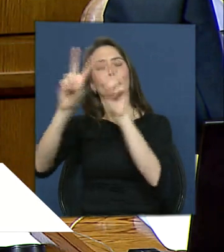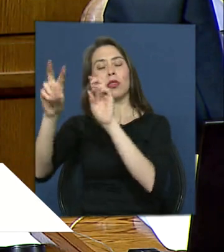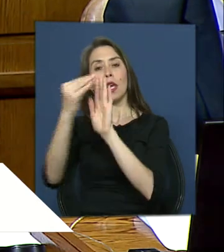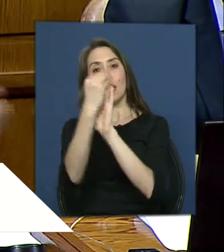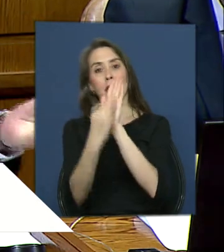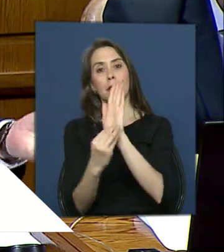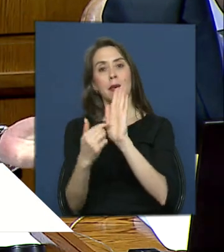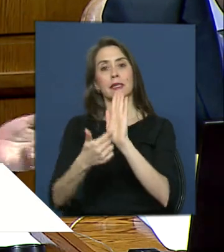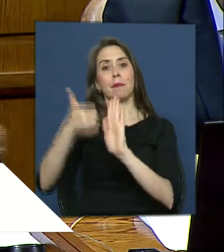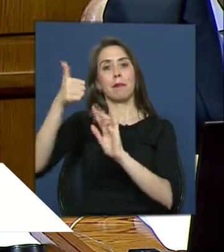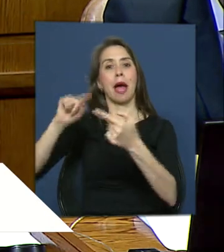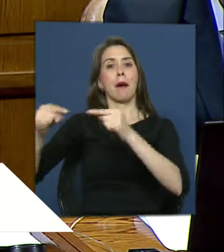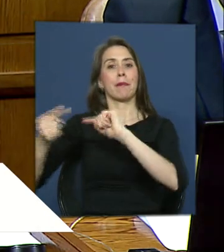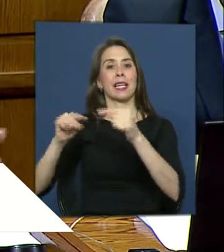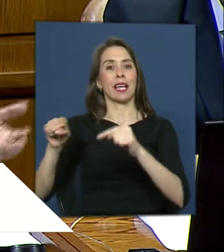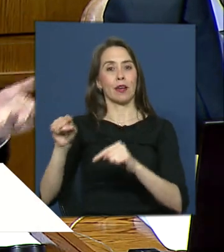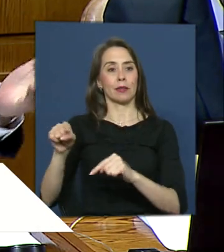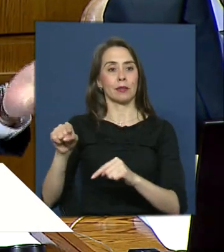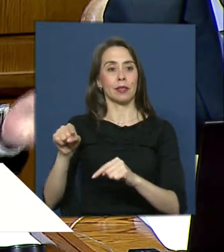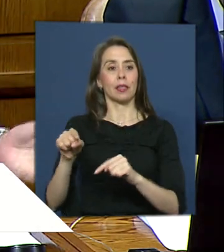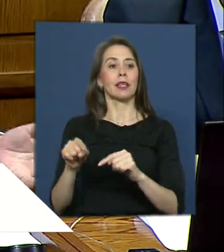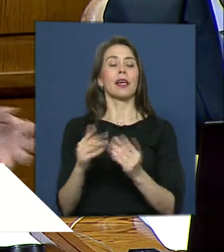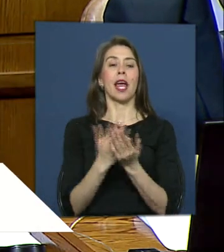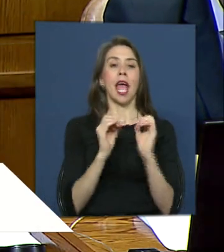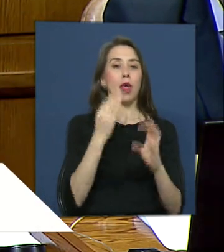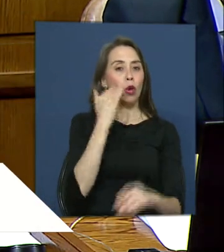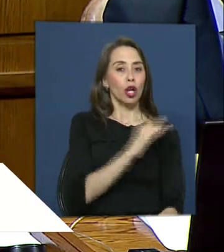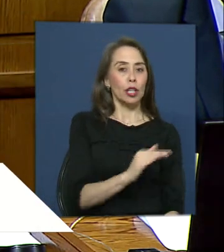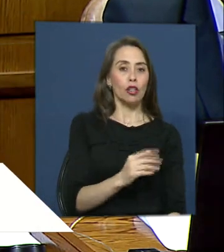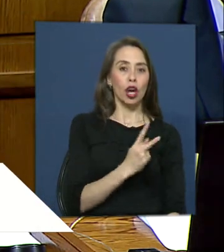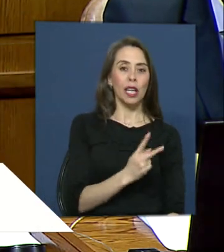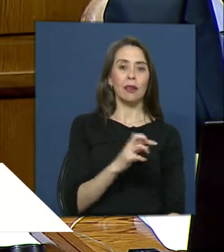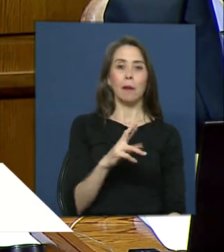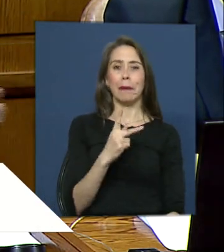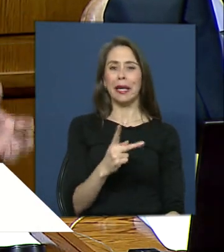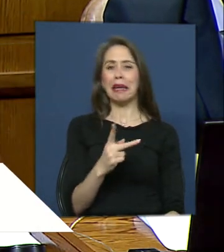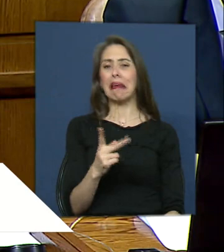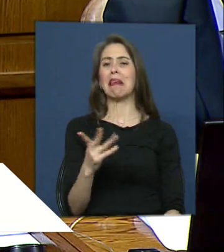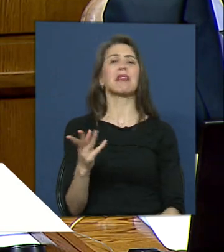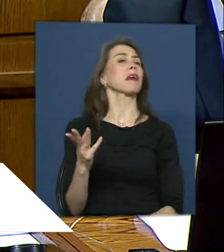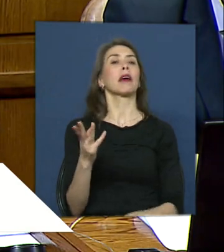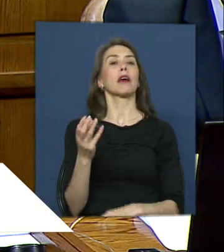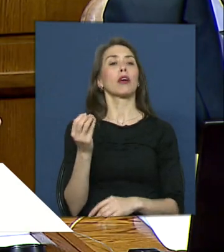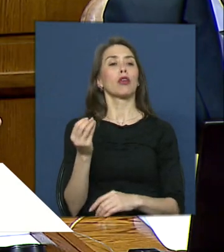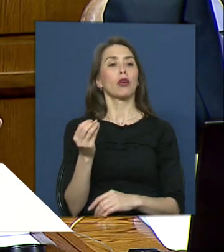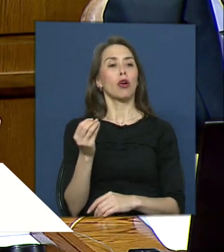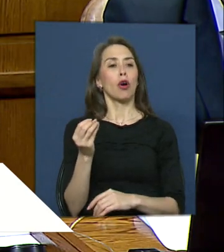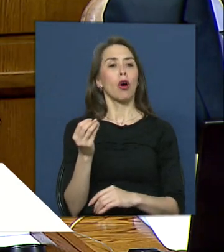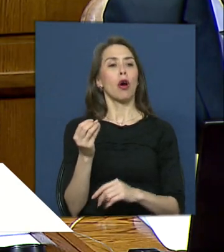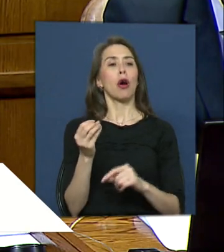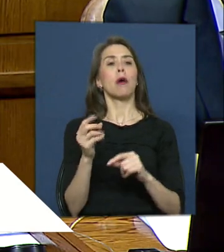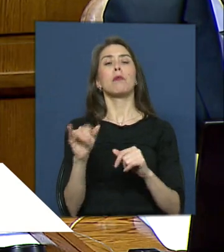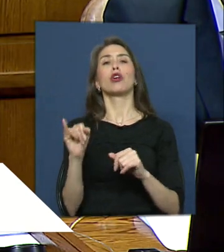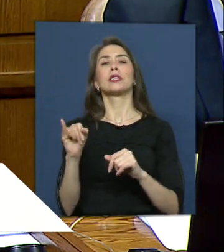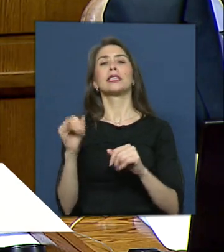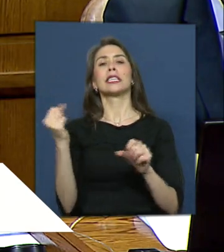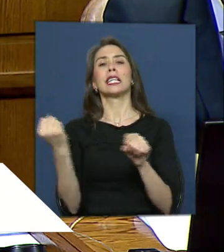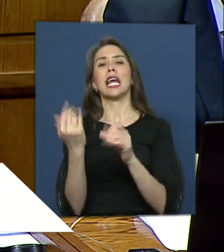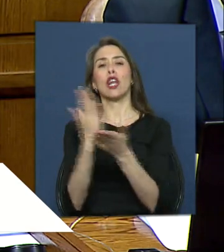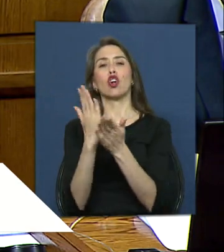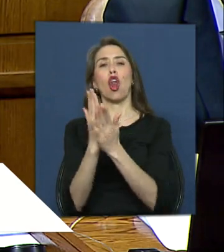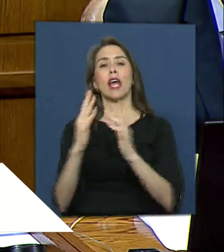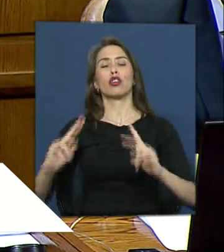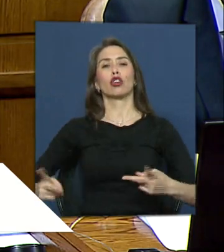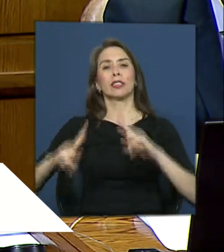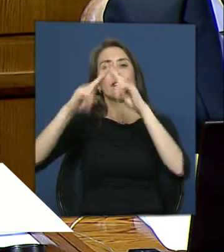es el tema más controversial, si lo demás sobre educación parvularia, ¿no es cierto?, lo de la regularización es perfectamente entendible.